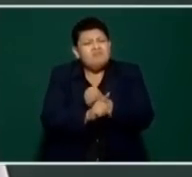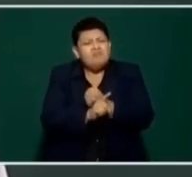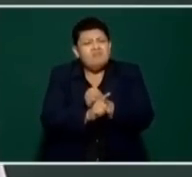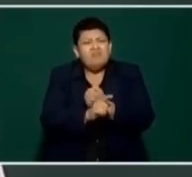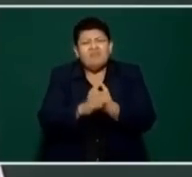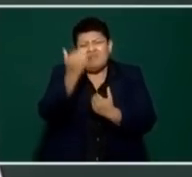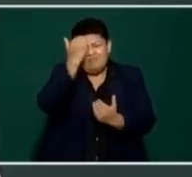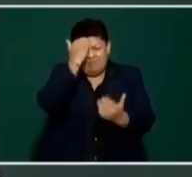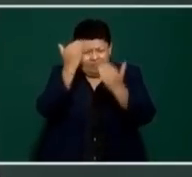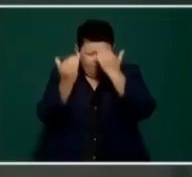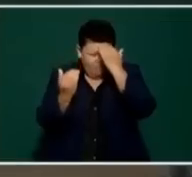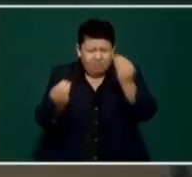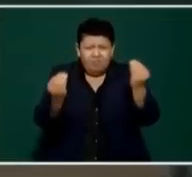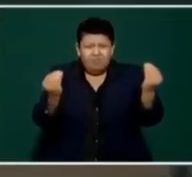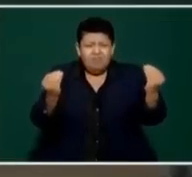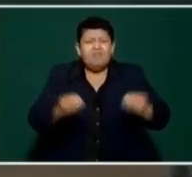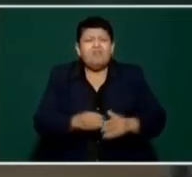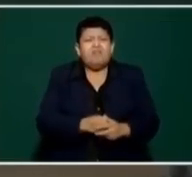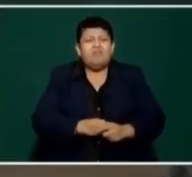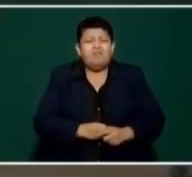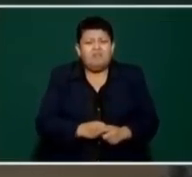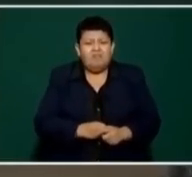conocer mucho. O sea,